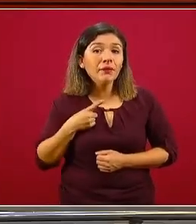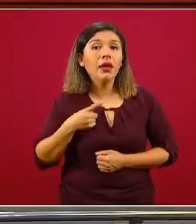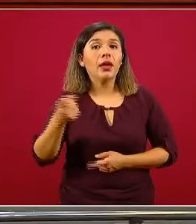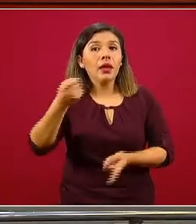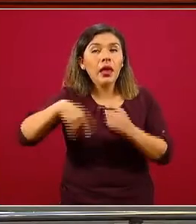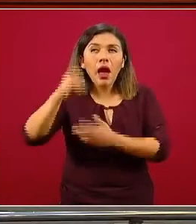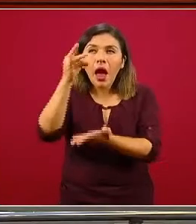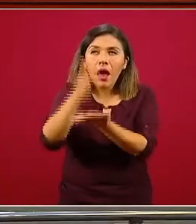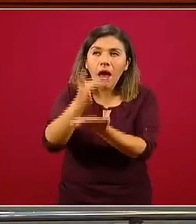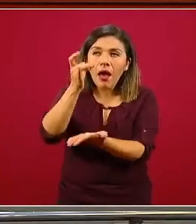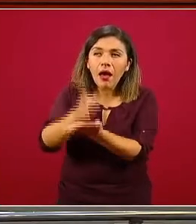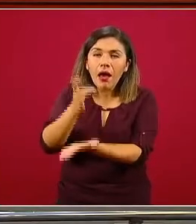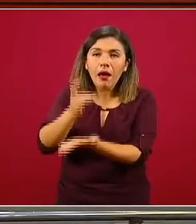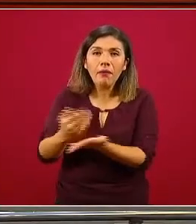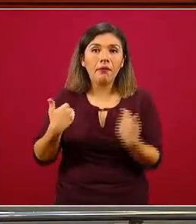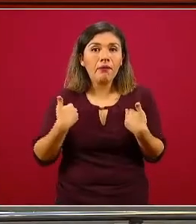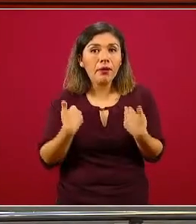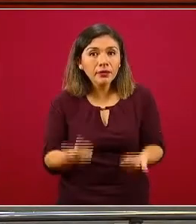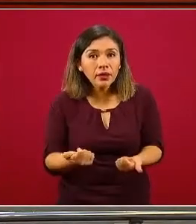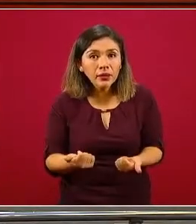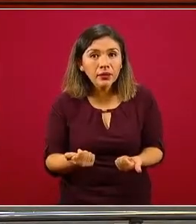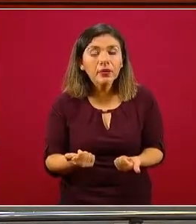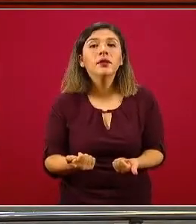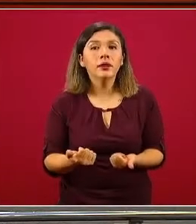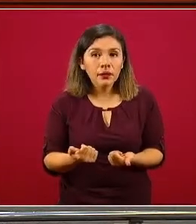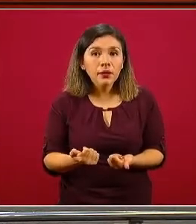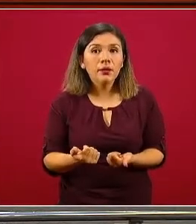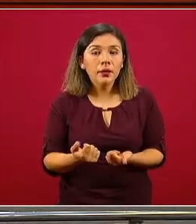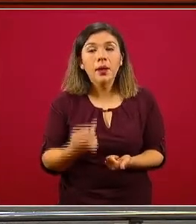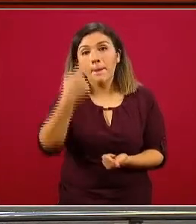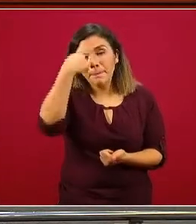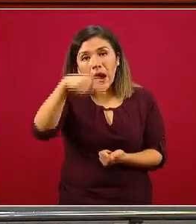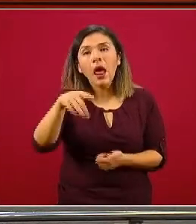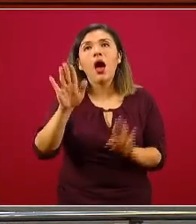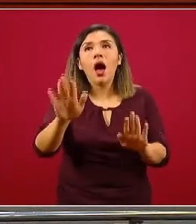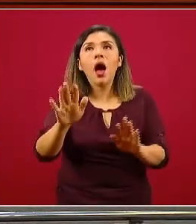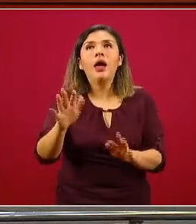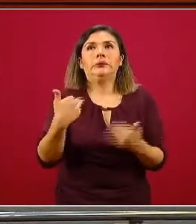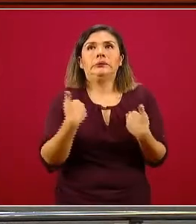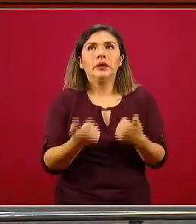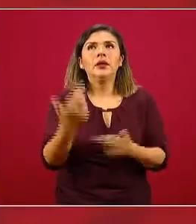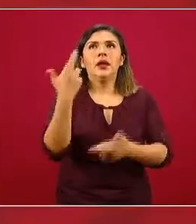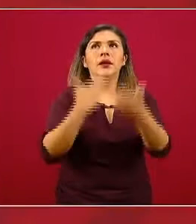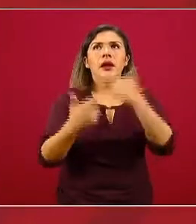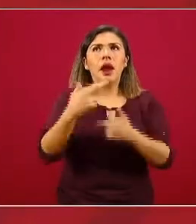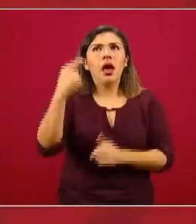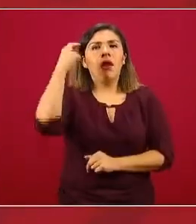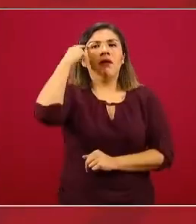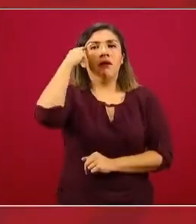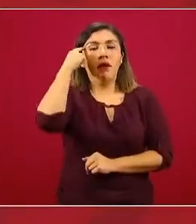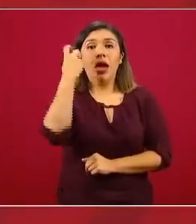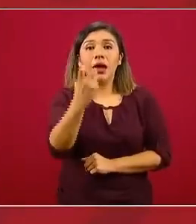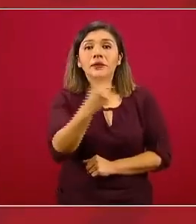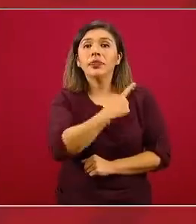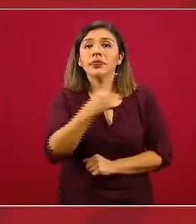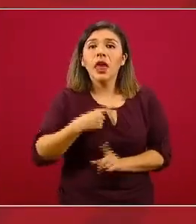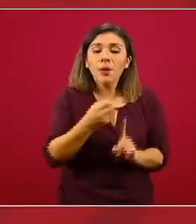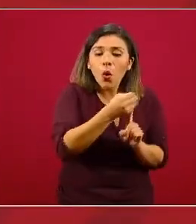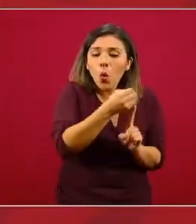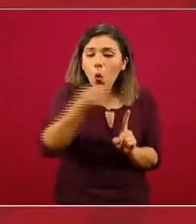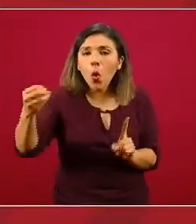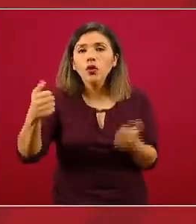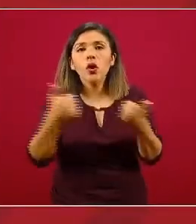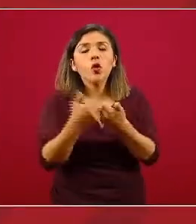de identificar y regresar a esta idea. Por esa razón, las cosas se tienen que hacer a un tiempo